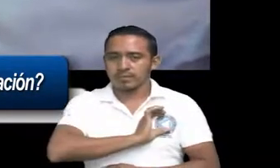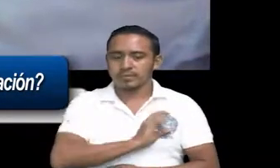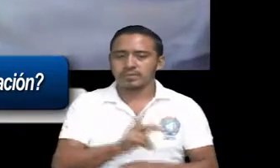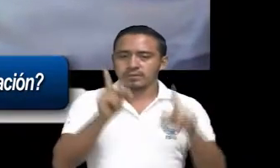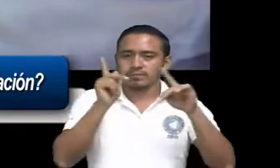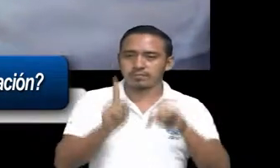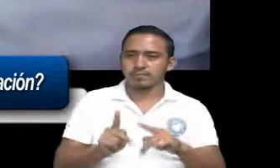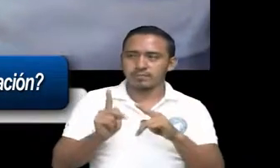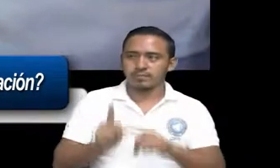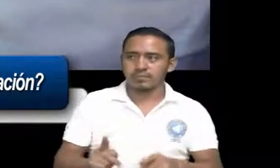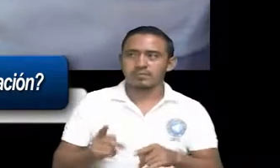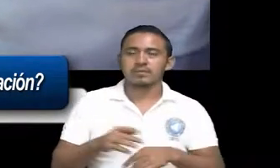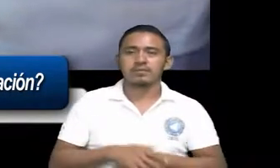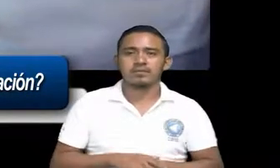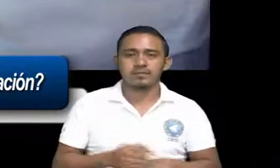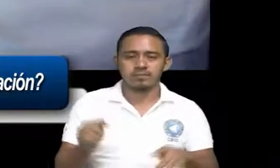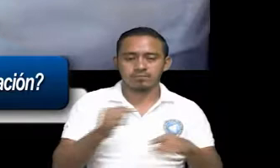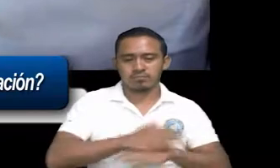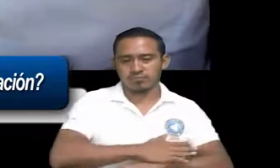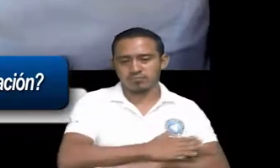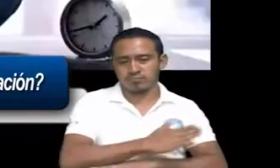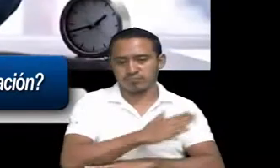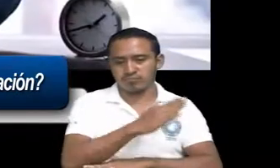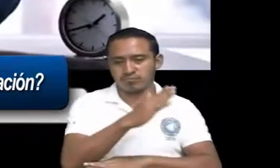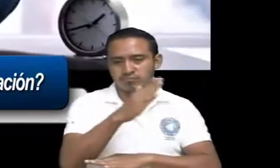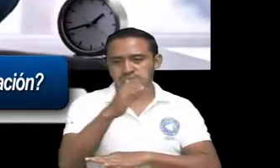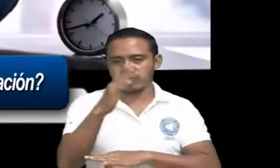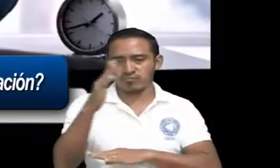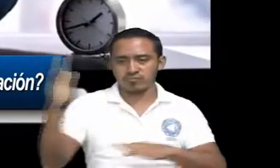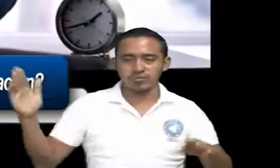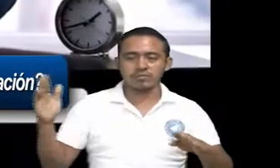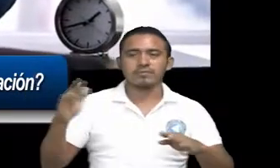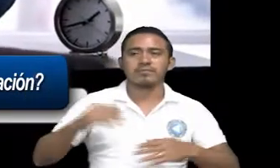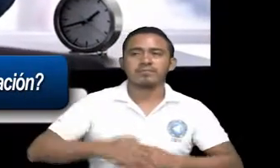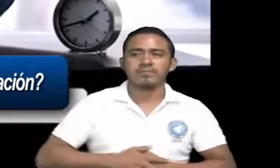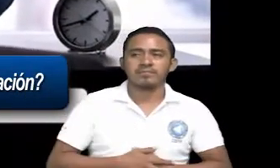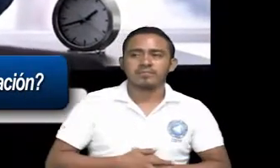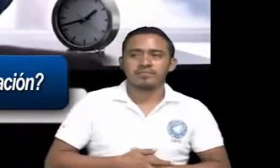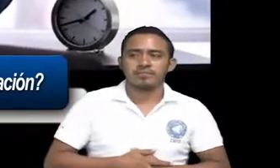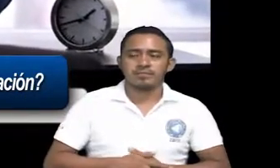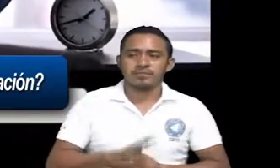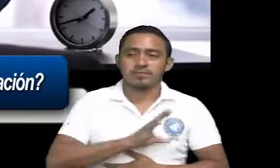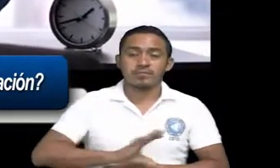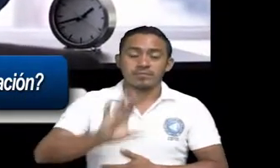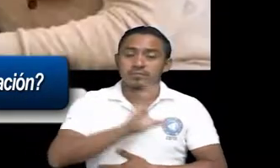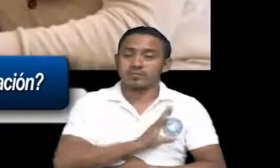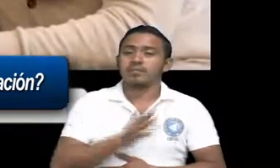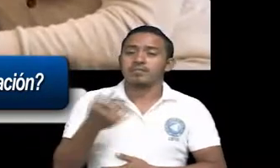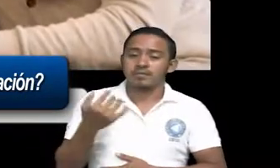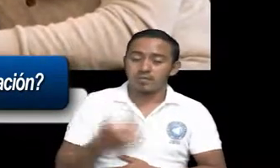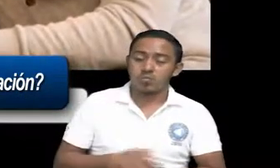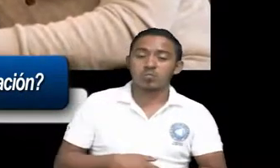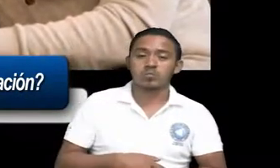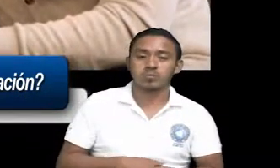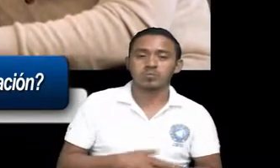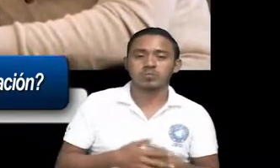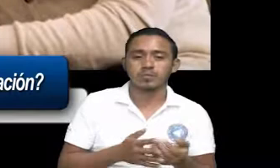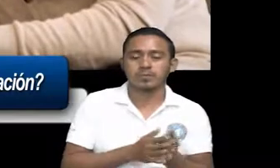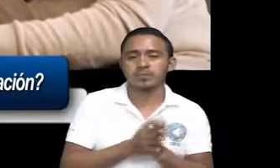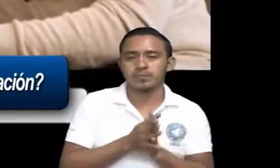mi personalidad, si es persistente en las diferentes etapas de mi vida. Es una característica, qué interesante.